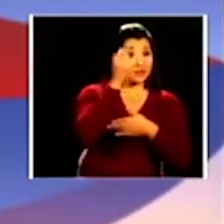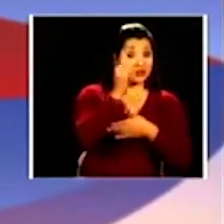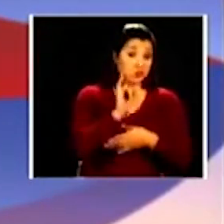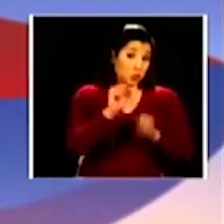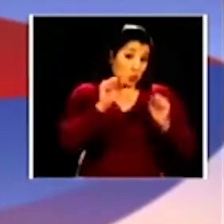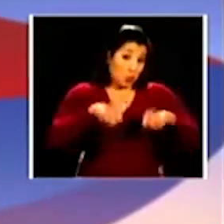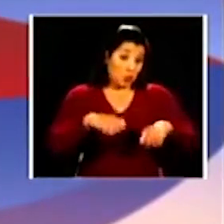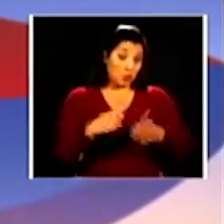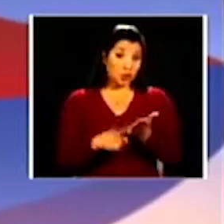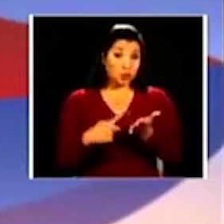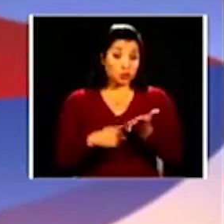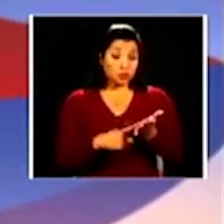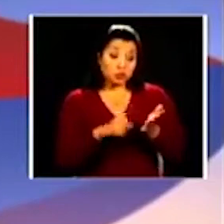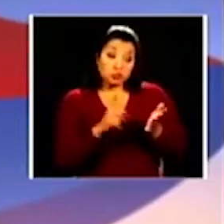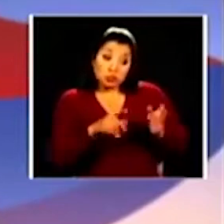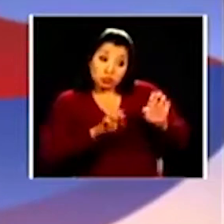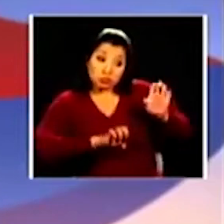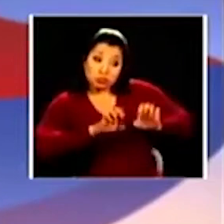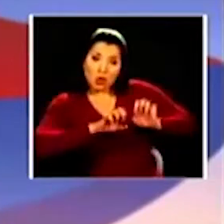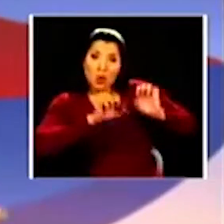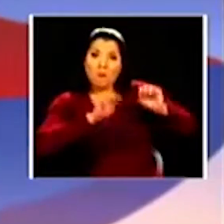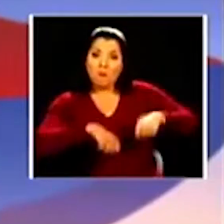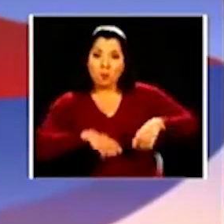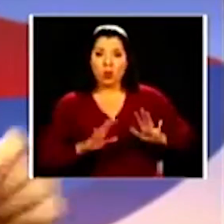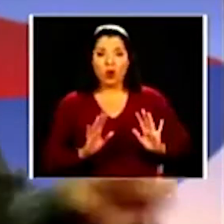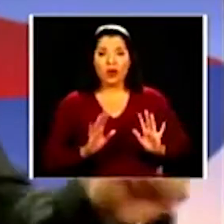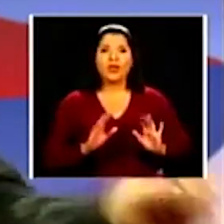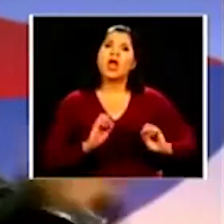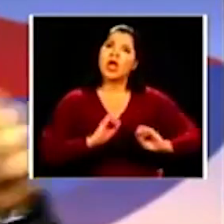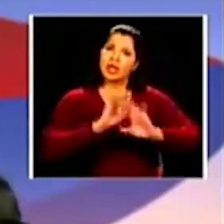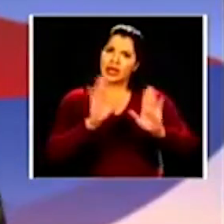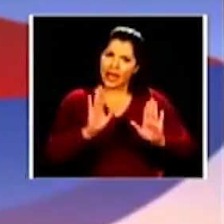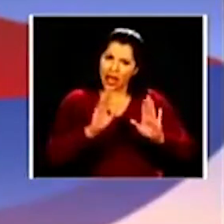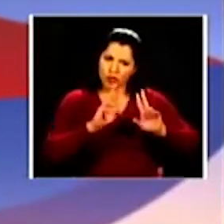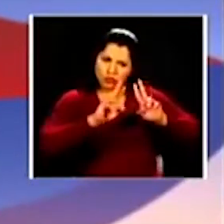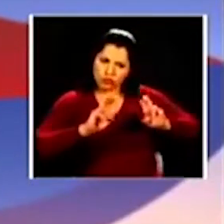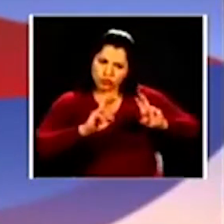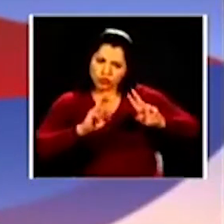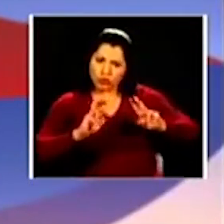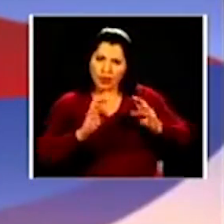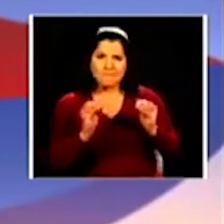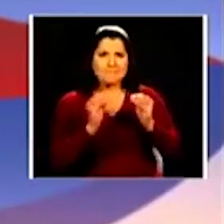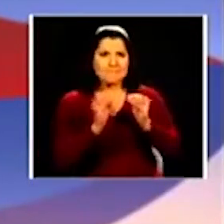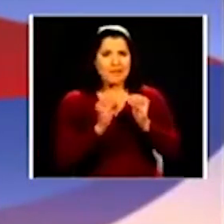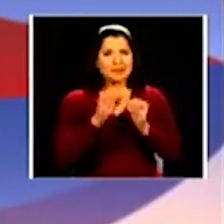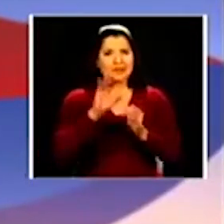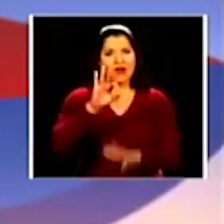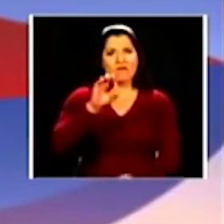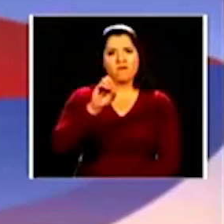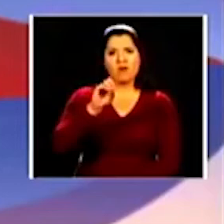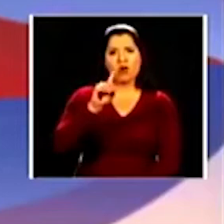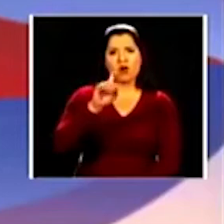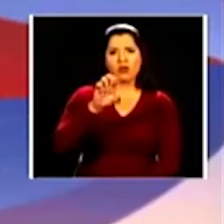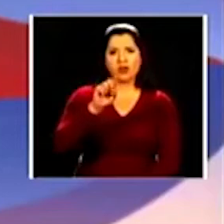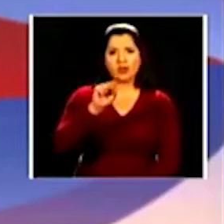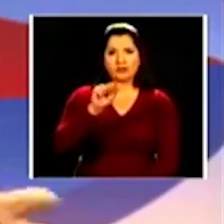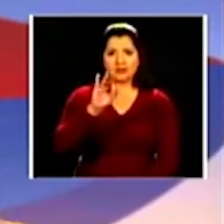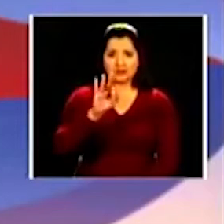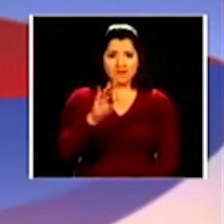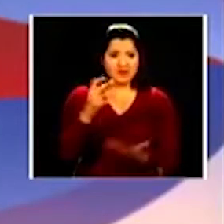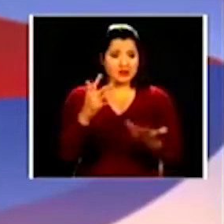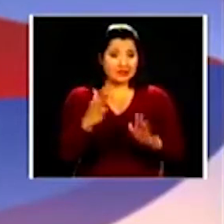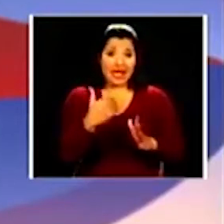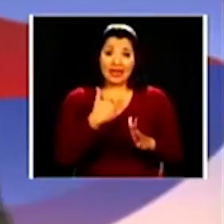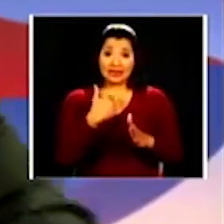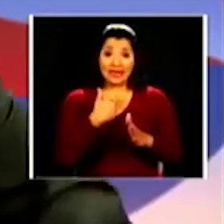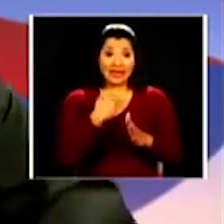y que hay que valorar porque podría generar, obviamente haciendo una revisión, especialmente en el caso de FODESAF, que ya tiene los fondos distribuidos.